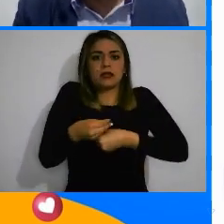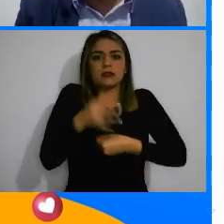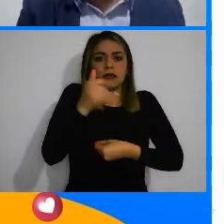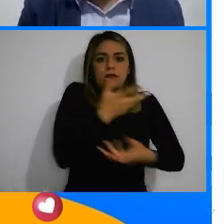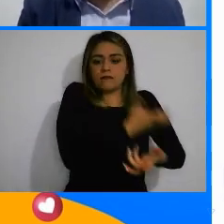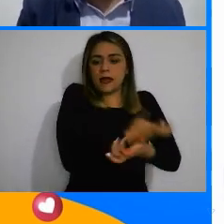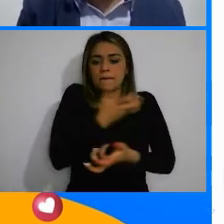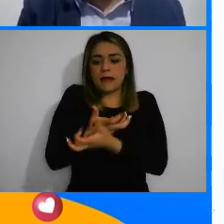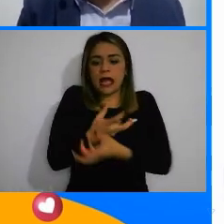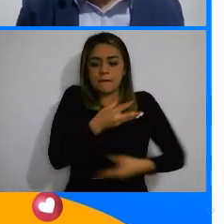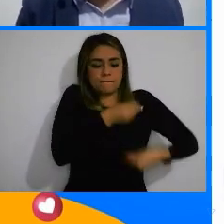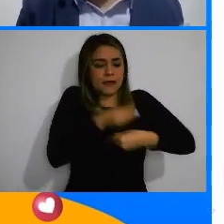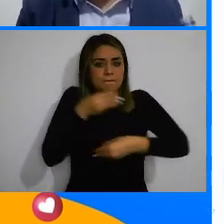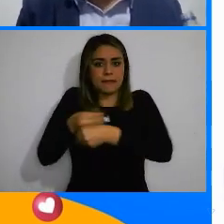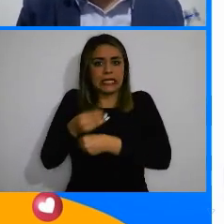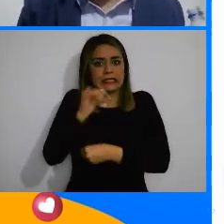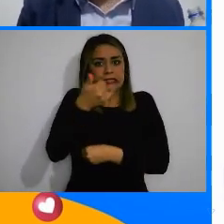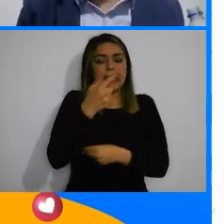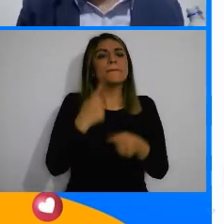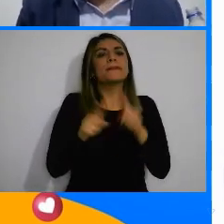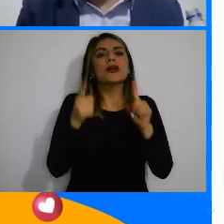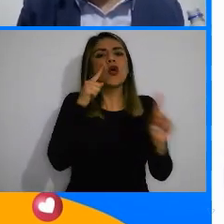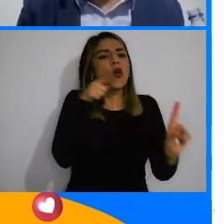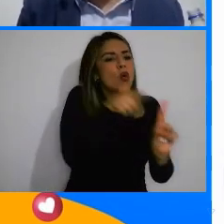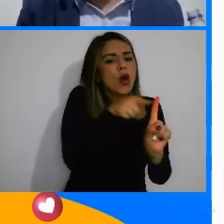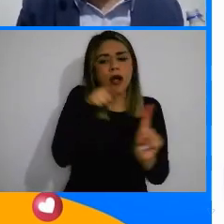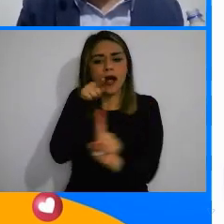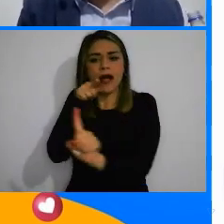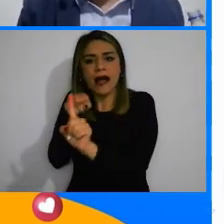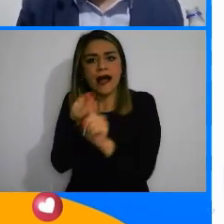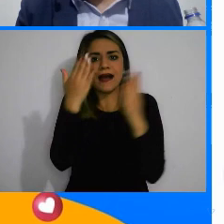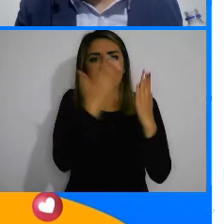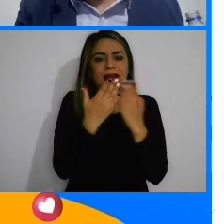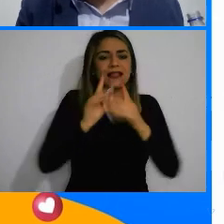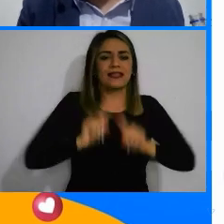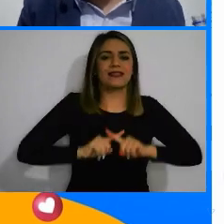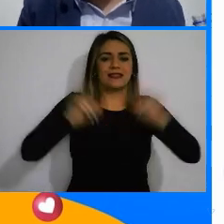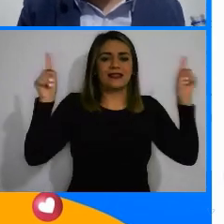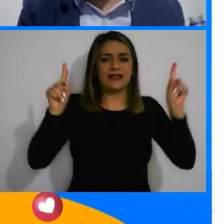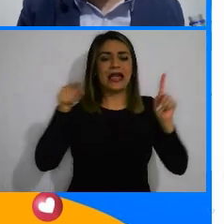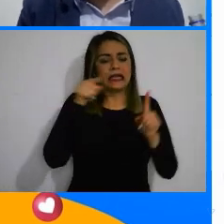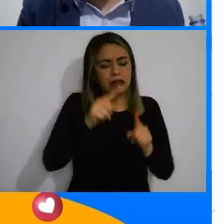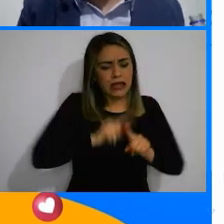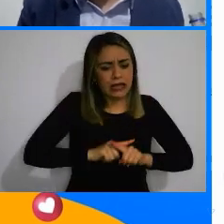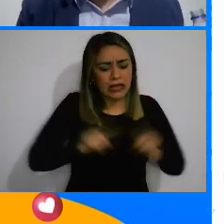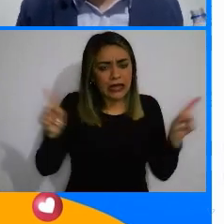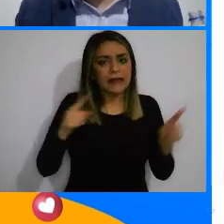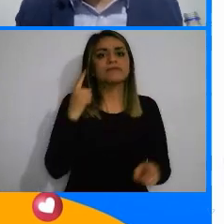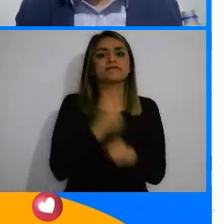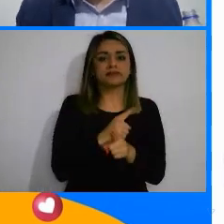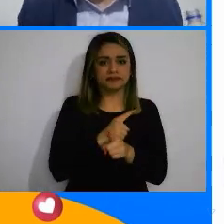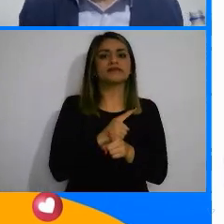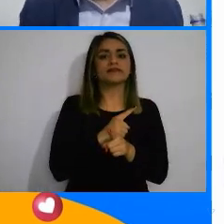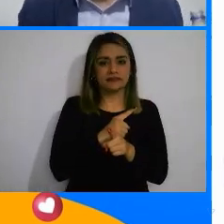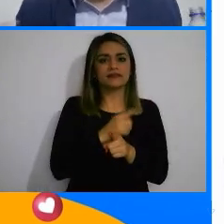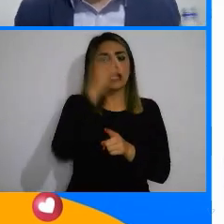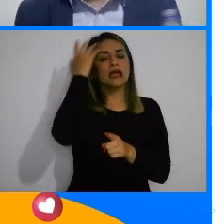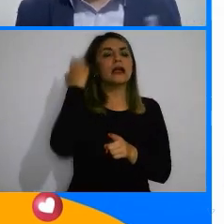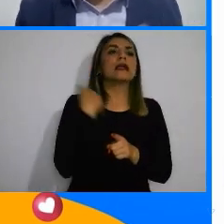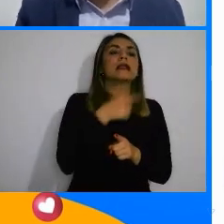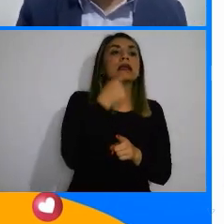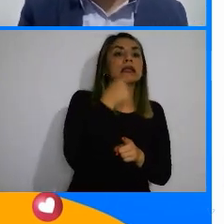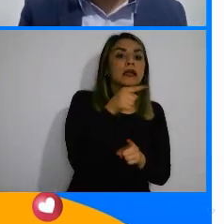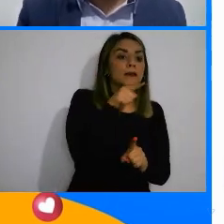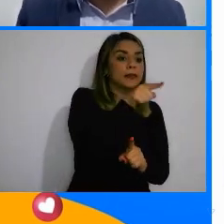dos ambas ciencias naturales que tienen un objeto de estudio diferente y eso las hace diferentes, ¿sí? Así sea que digamos que